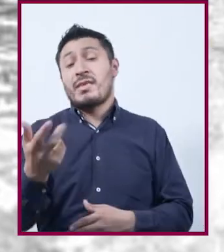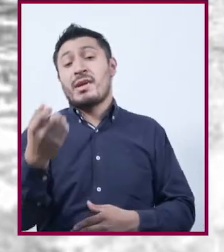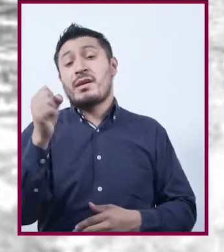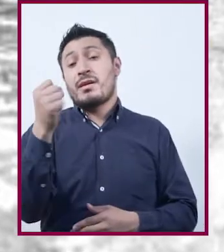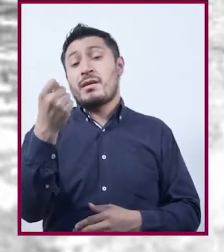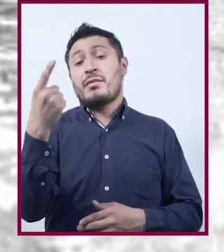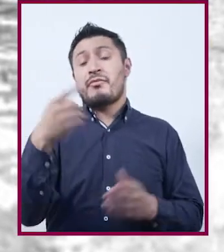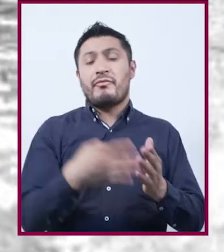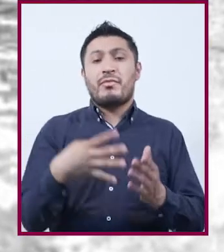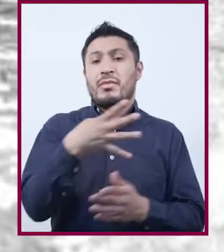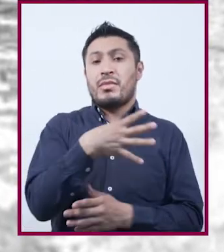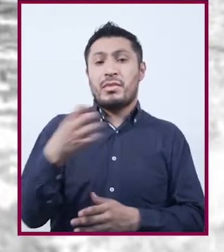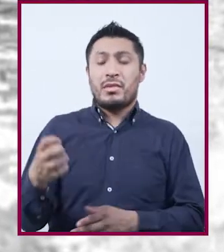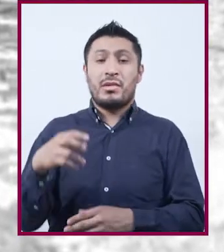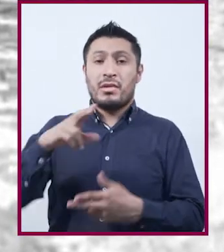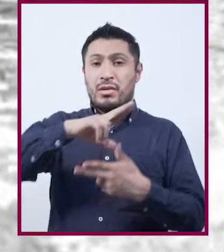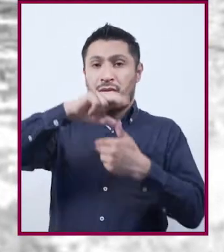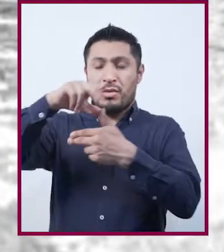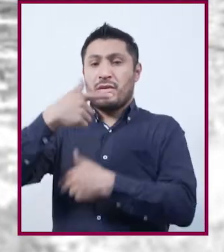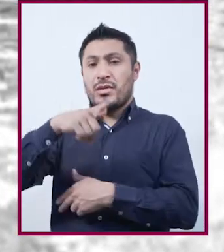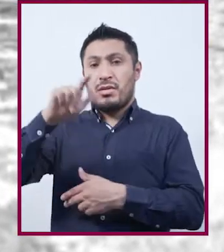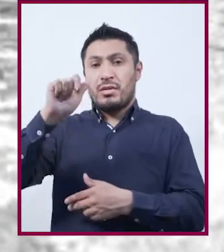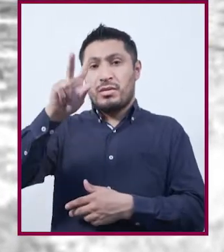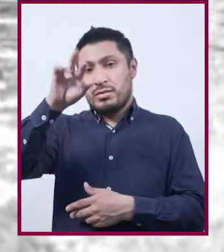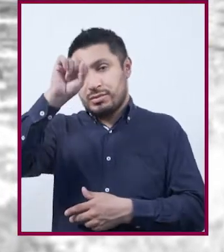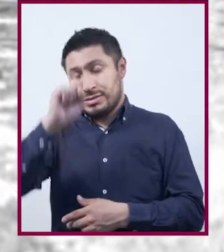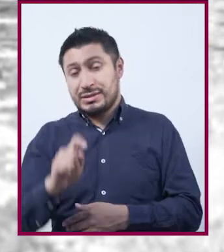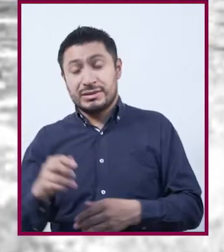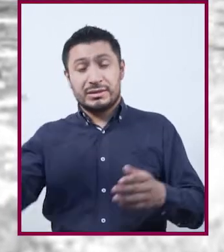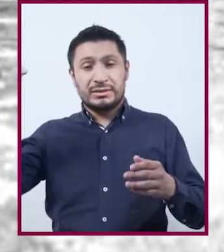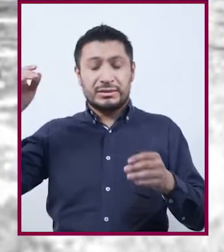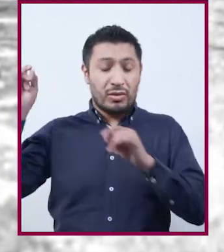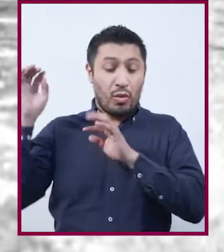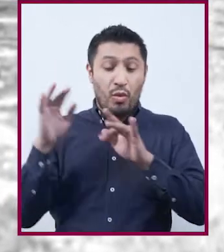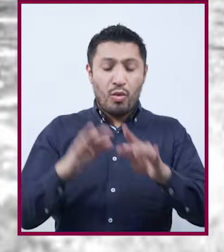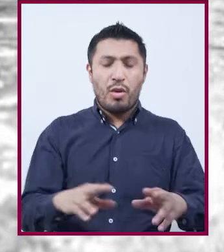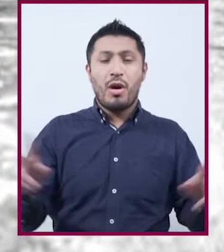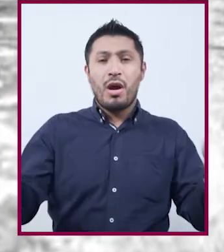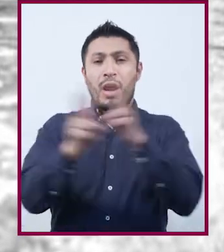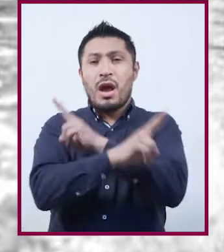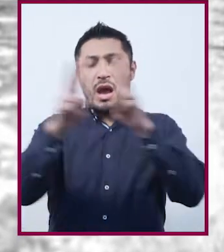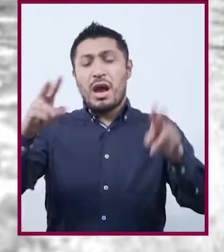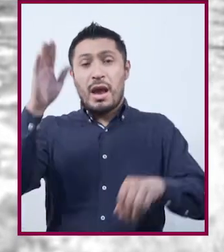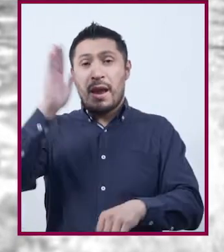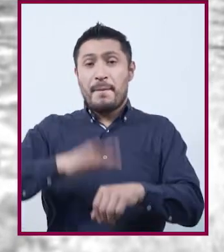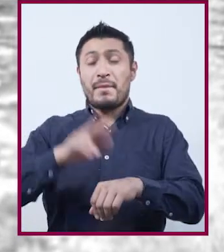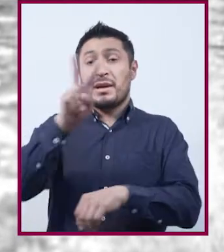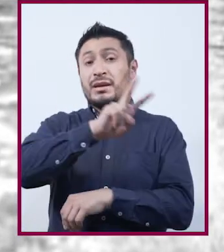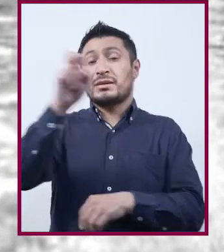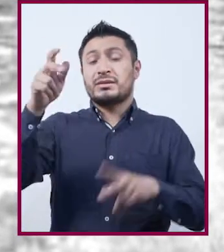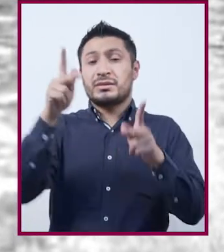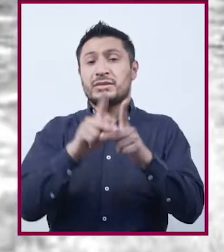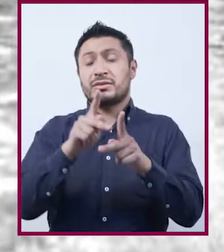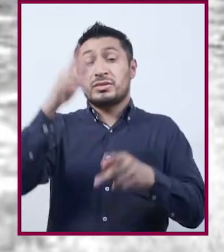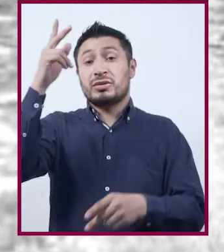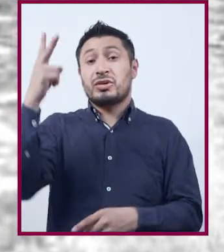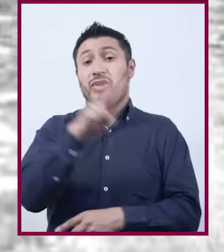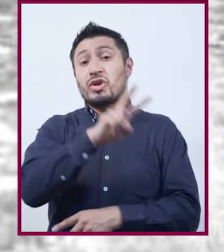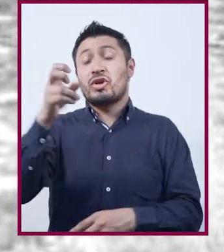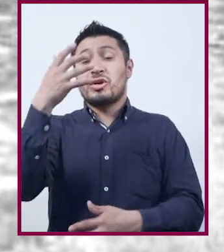Hasta que el 8 de septiembre de 1900, el huracán Galveston tocó tierra con ráfagas de vientos que superaron